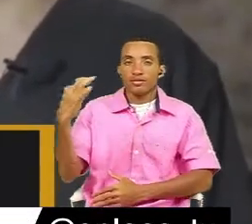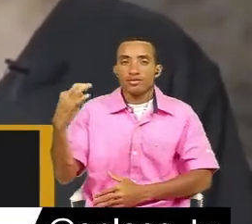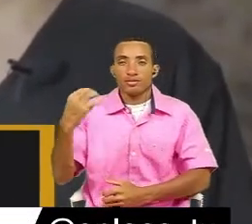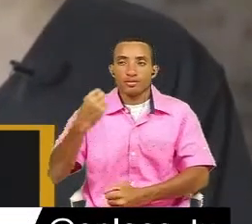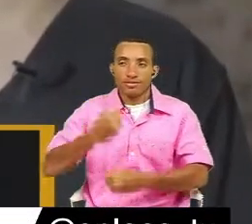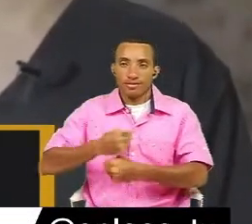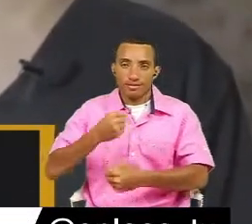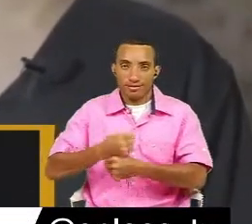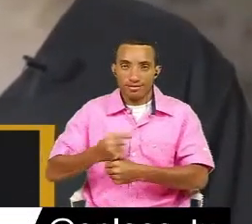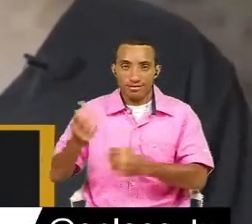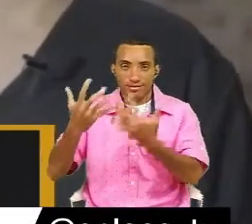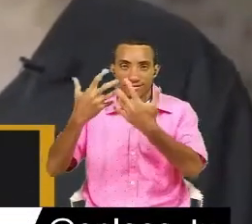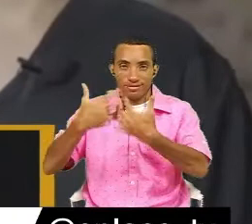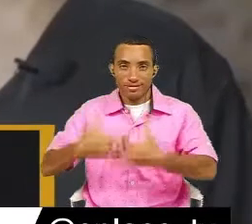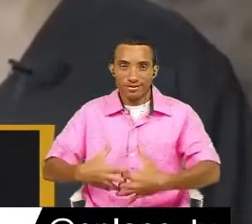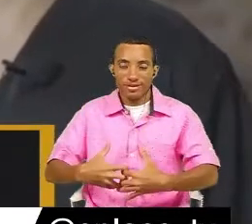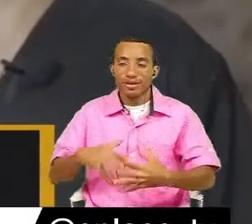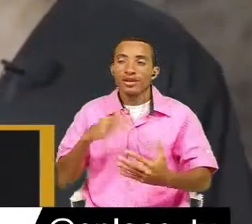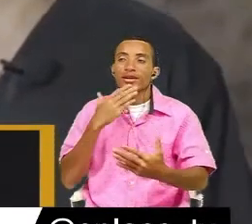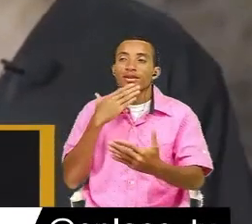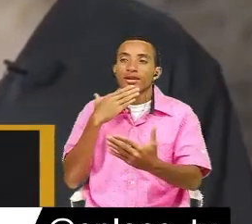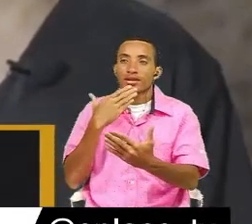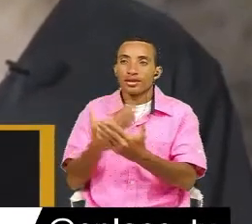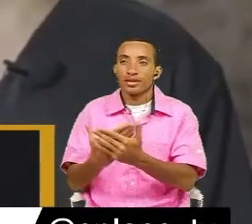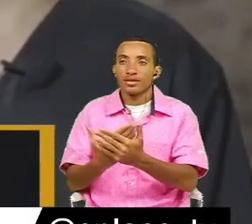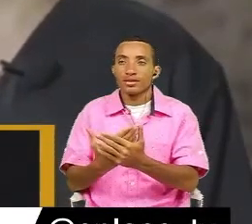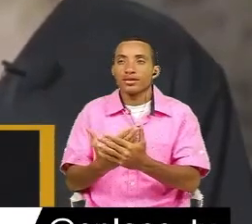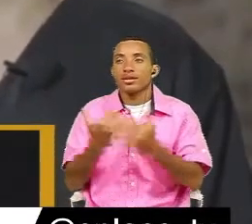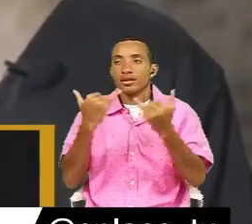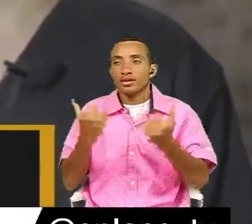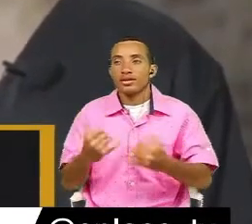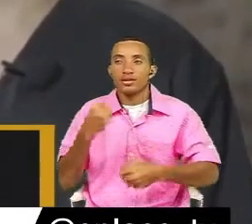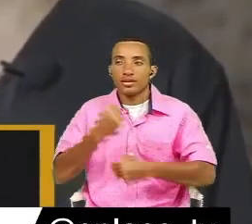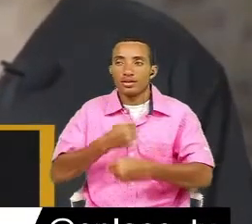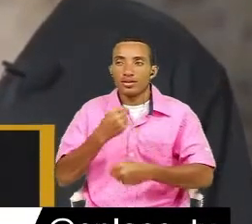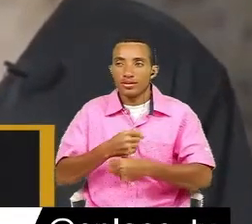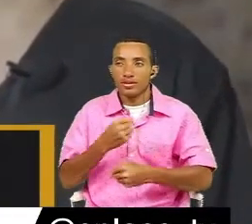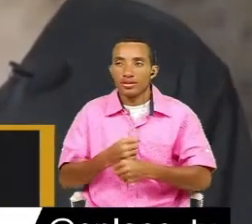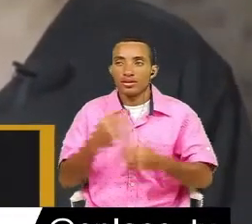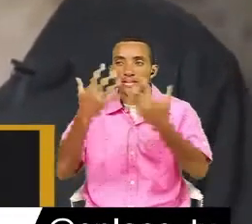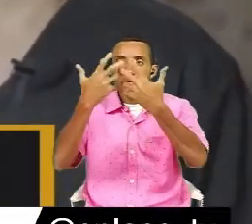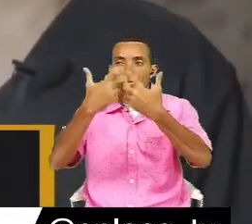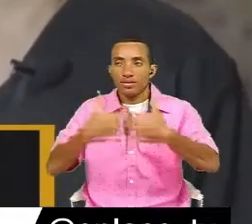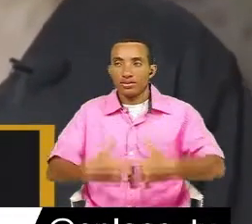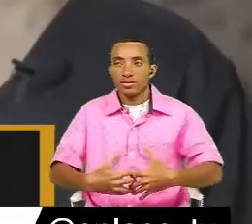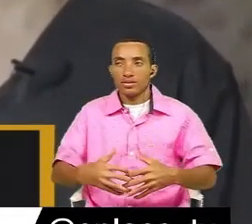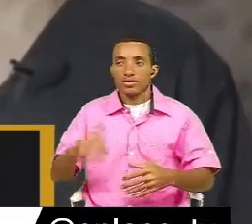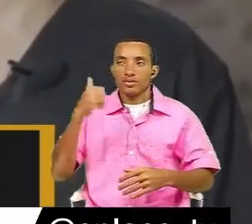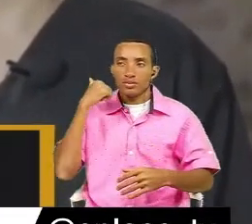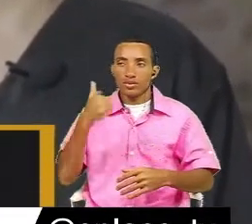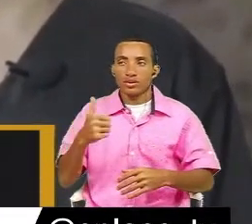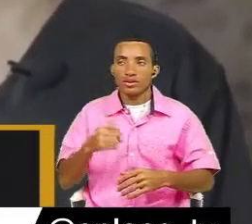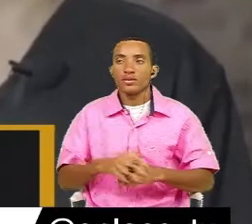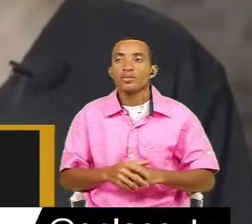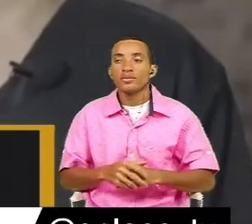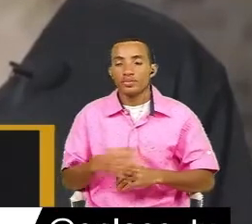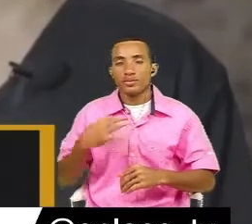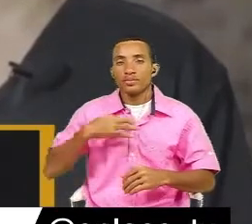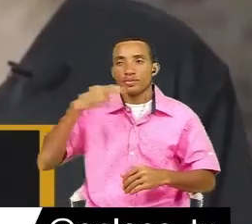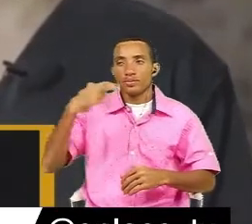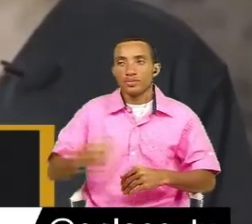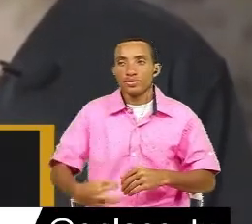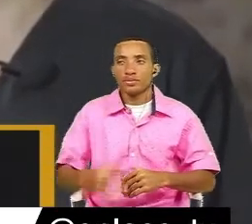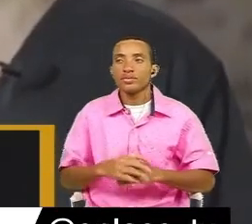empresa y gracias me encuentro laborando y trabajando en una empresa digna y decente